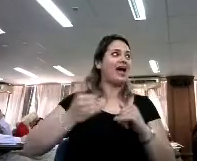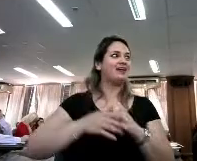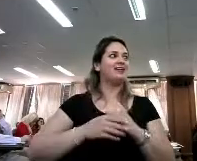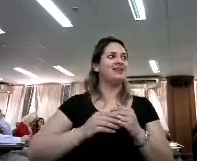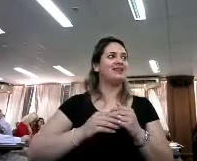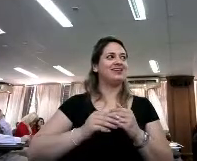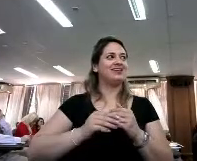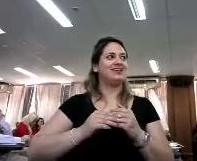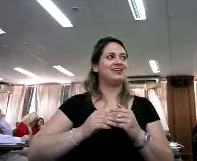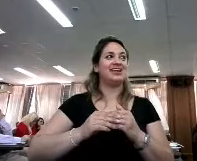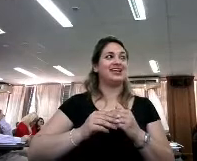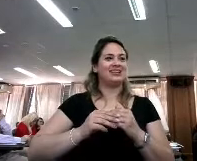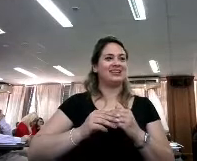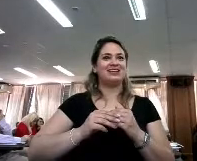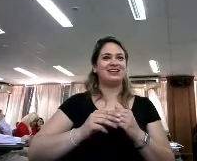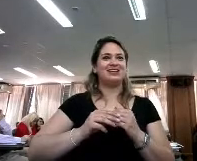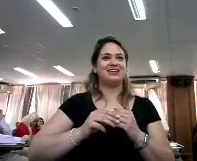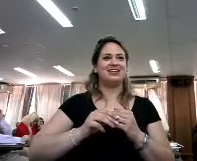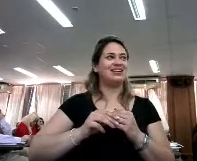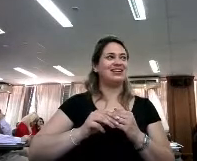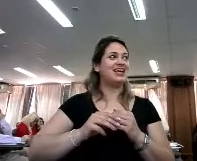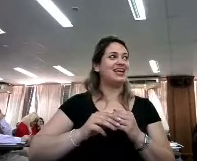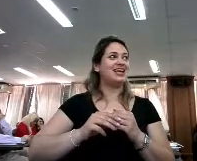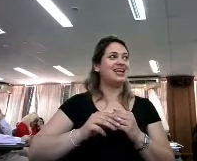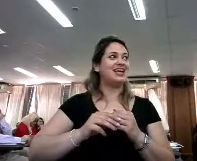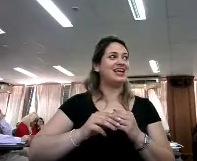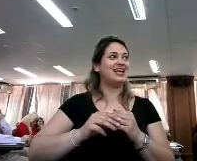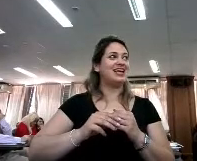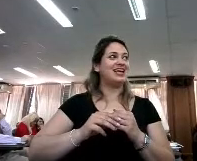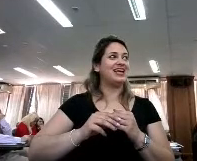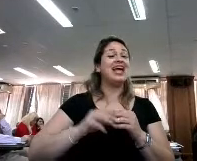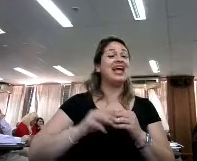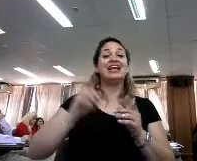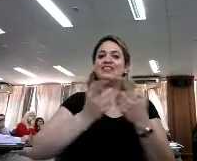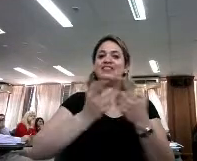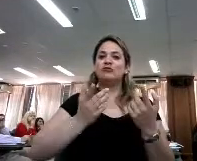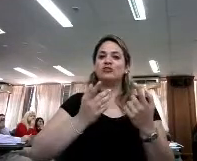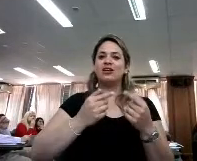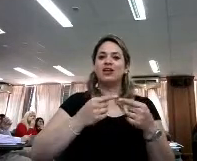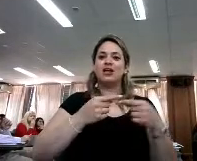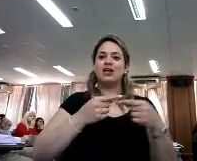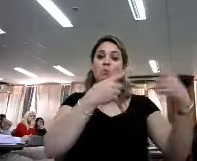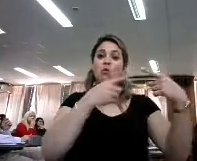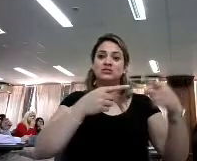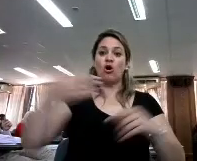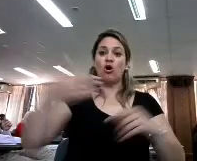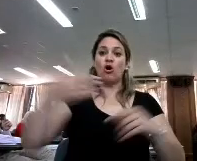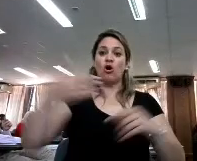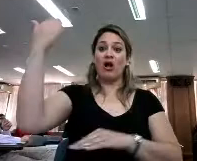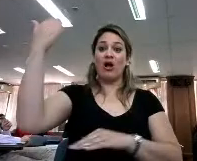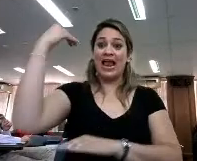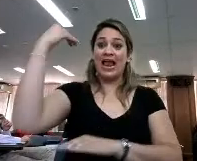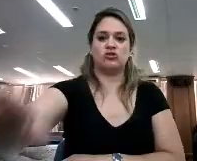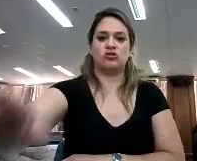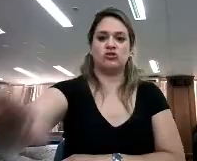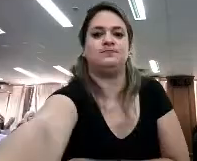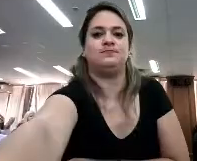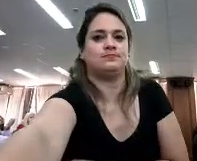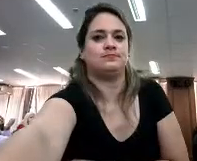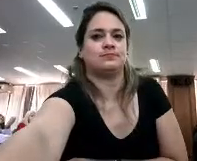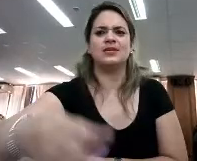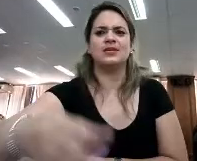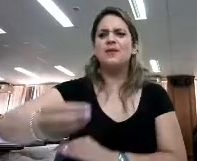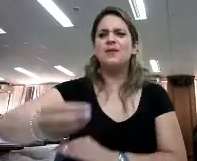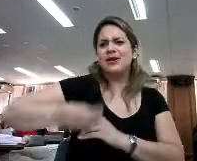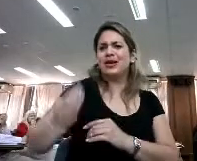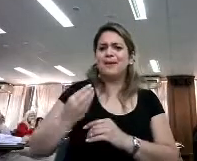Y entonces en alguna, bueno, y en alguna discusión entre músicos clásicos decían, bueno, ¿y qué pasa